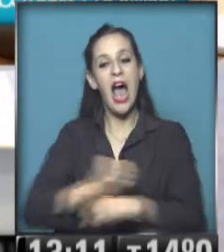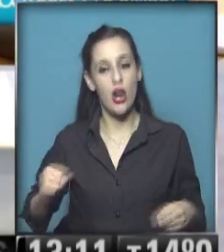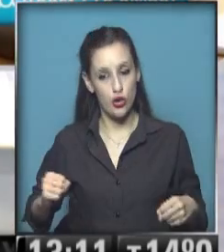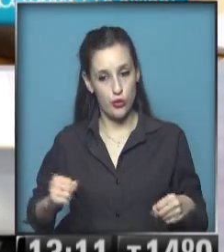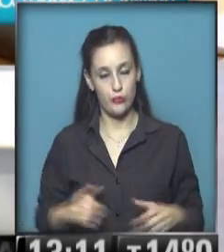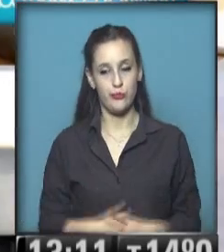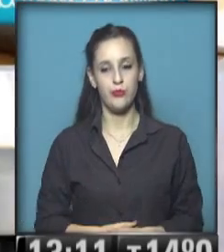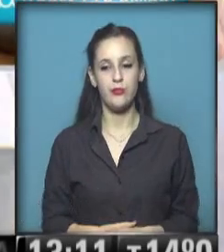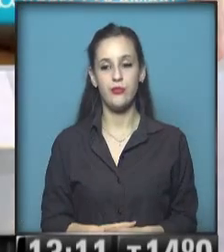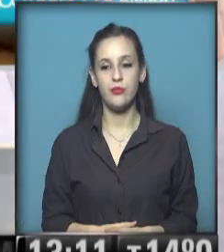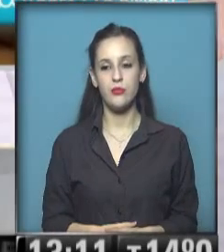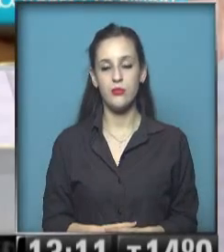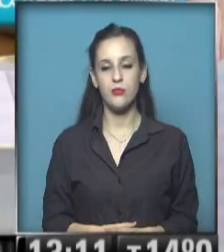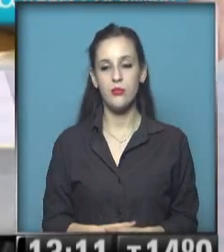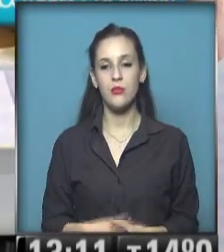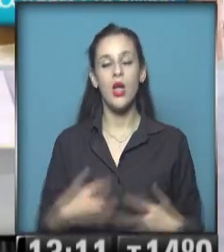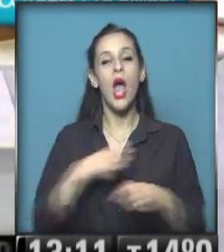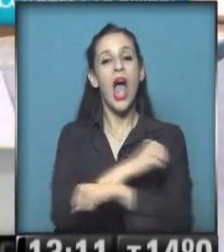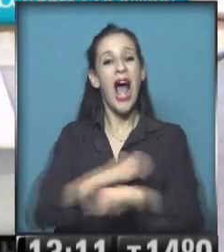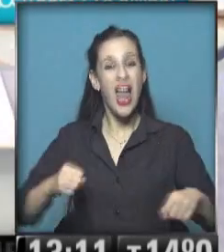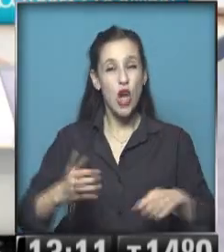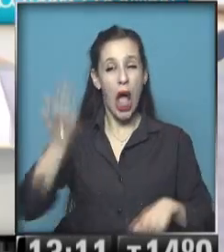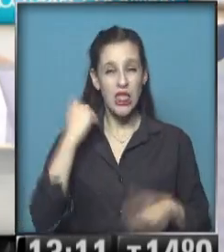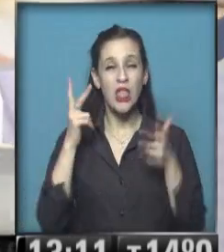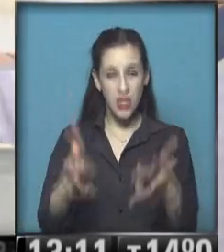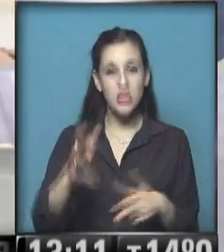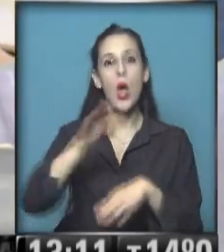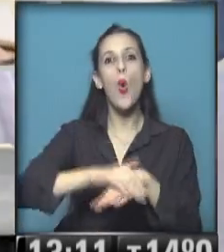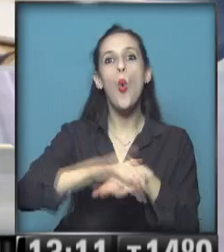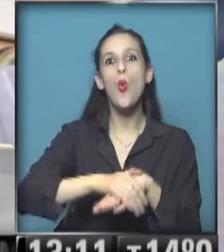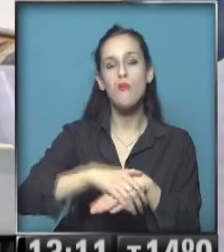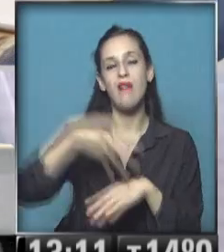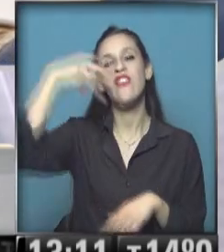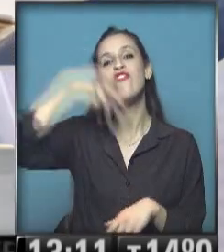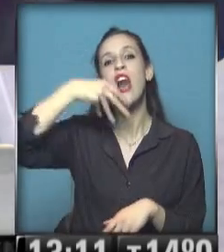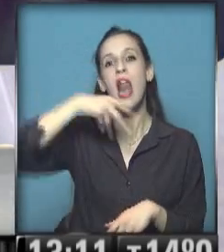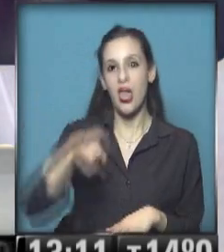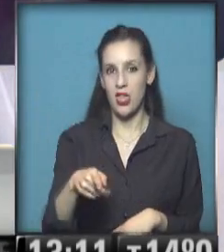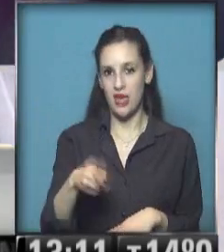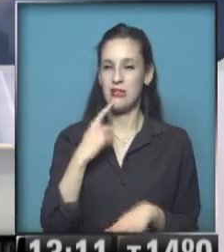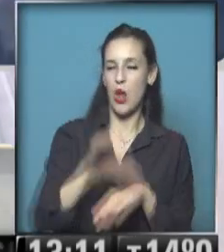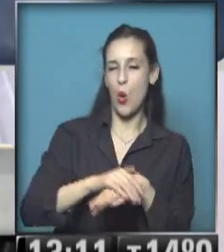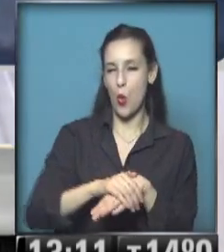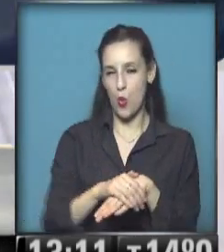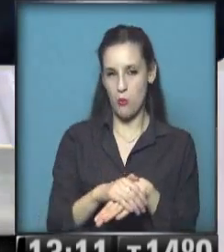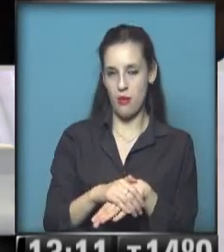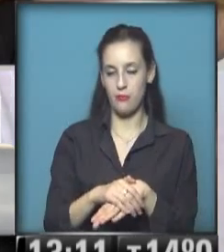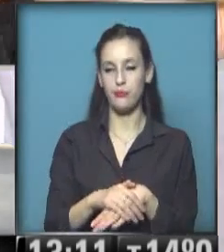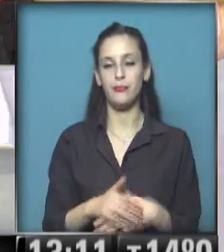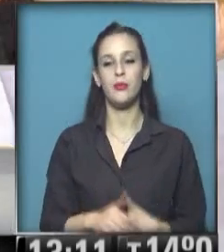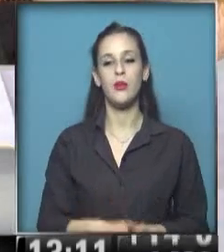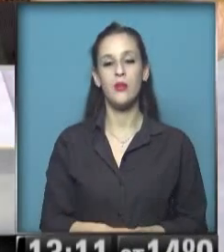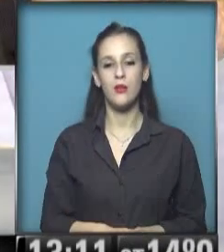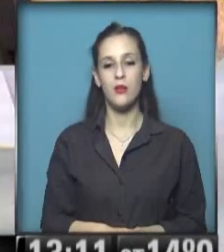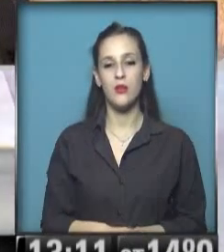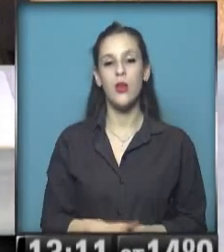fue la que introdujo el nombre de Aníbal Fernández en el oído del investigador. Estamos hablando de Juan Ignacio Bidone, uh-huh, en el